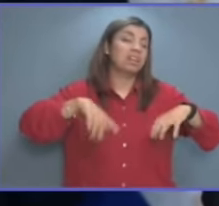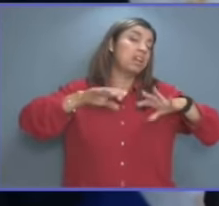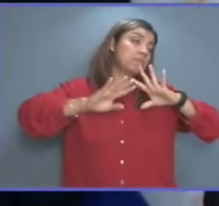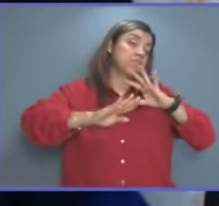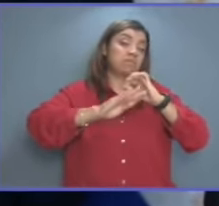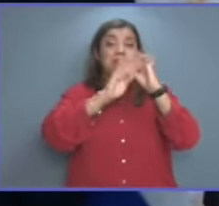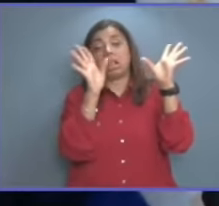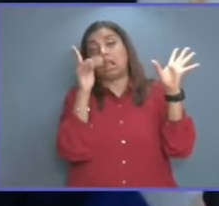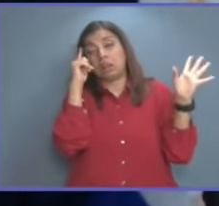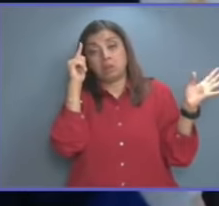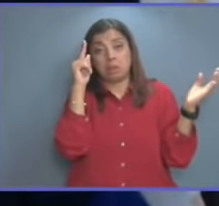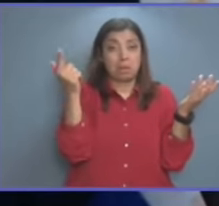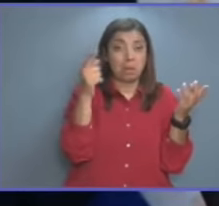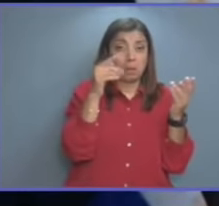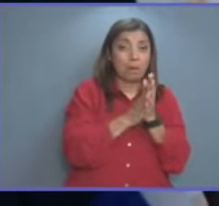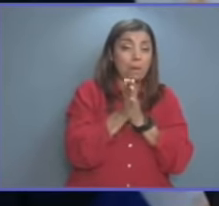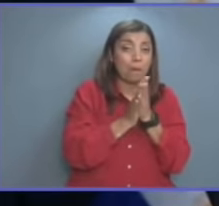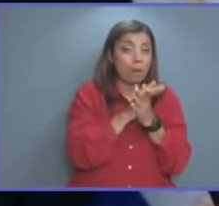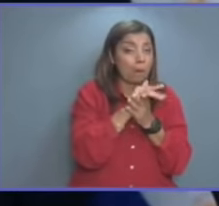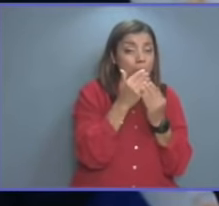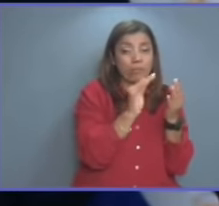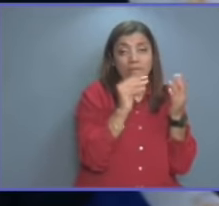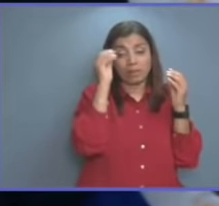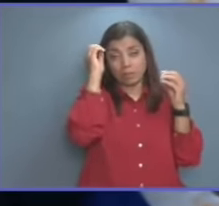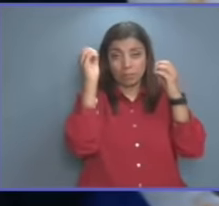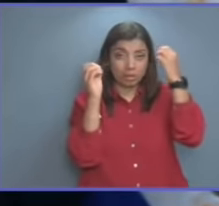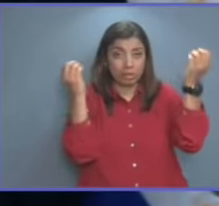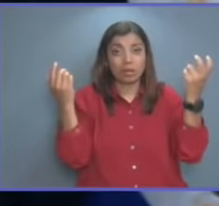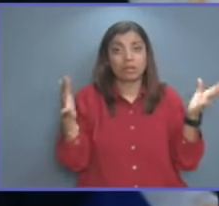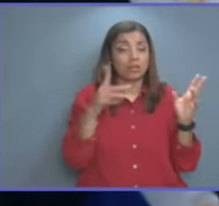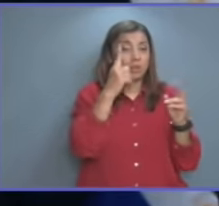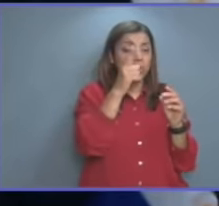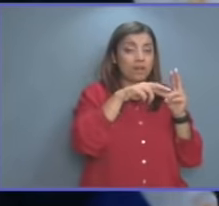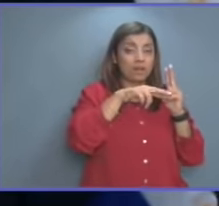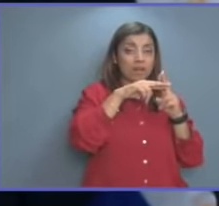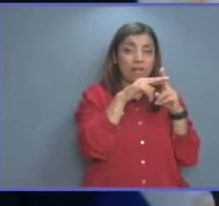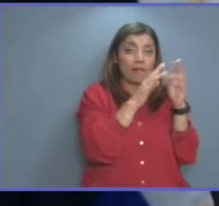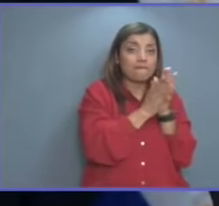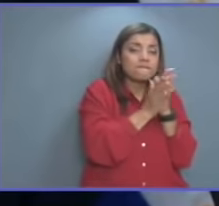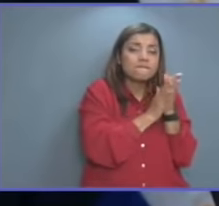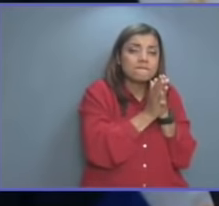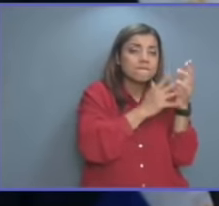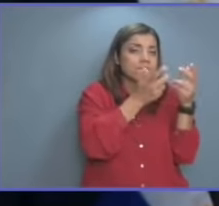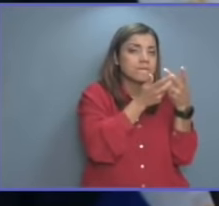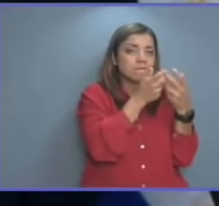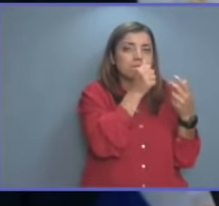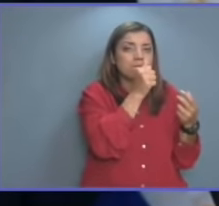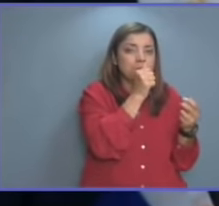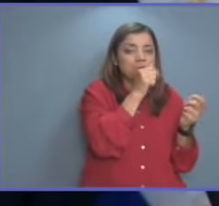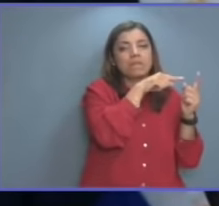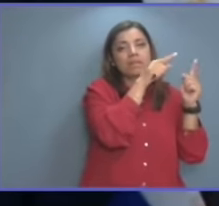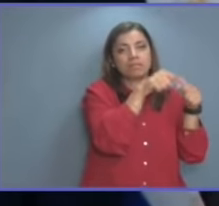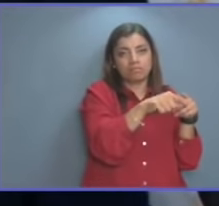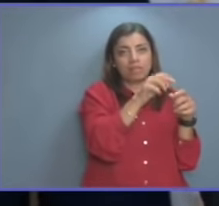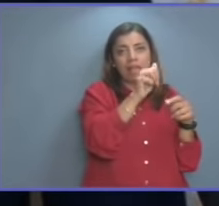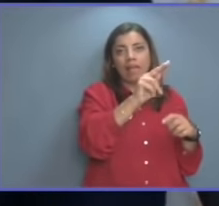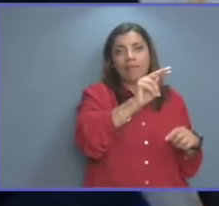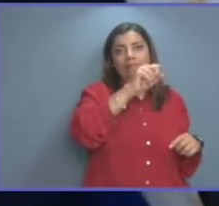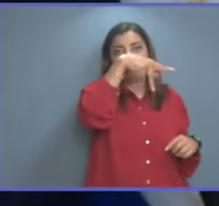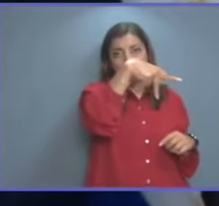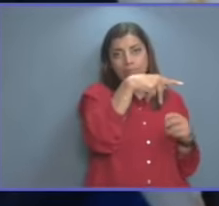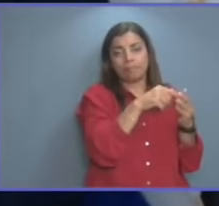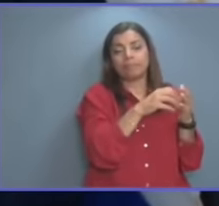uno una parte una parte de ellos tenía la visión que la empresa privada administrará esto que la nep